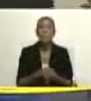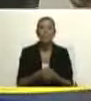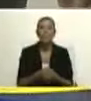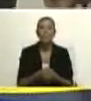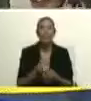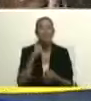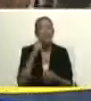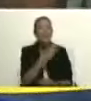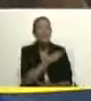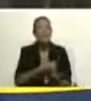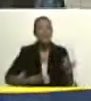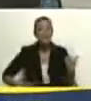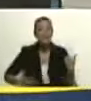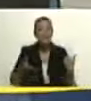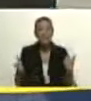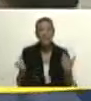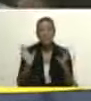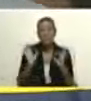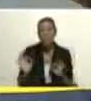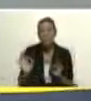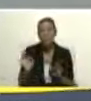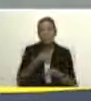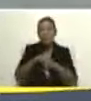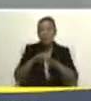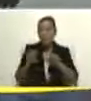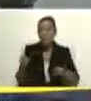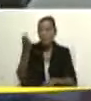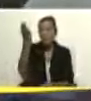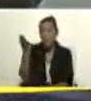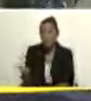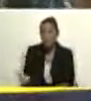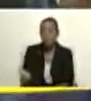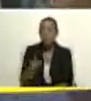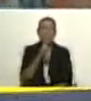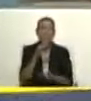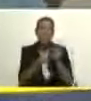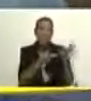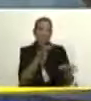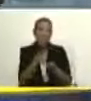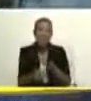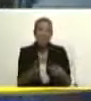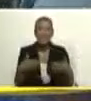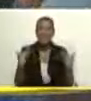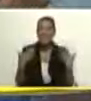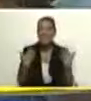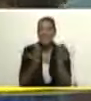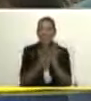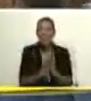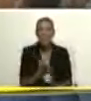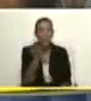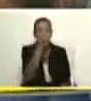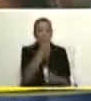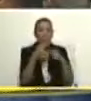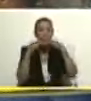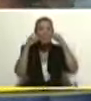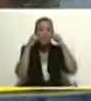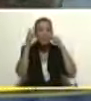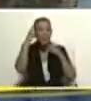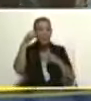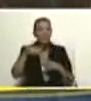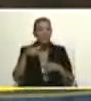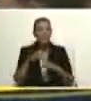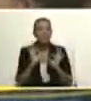sí, presidente. Como usted puede observar, aquí la alegría de los muchachos. Hoy,